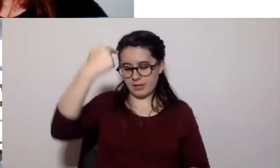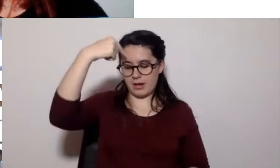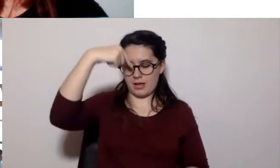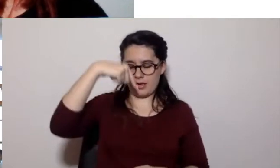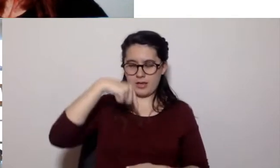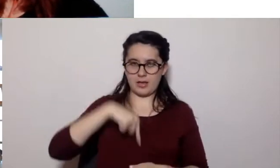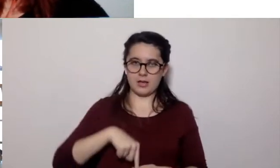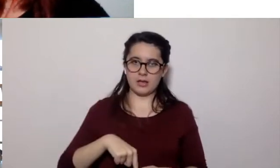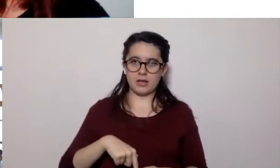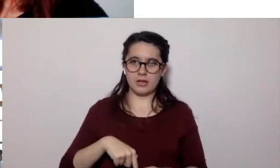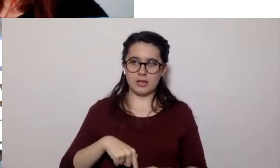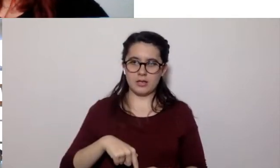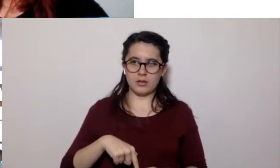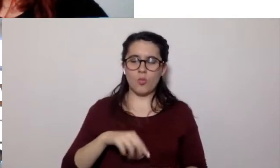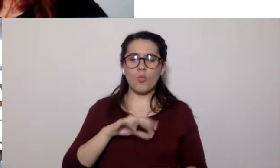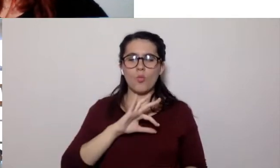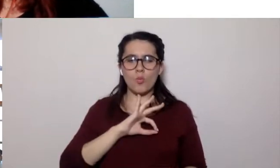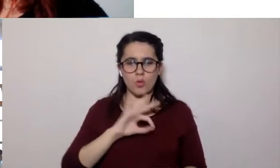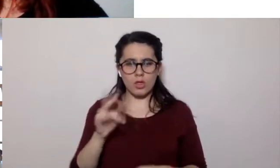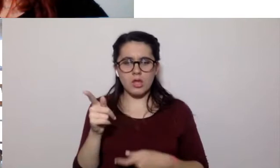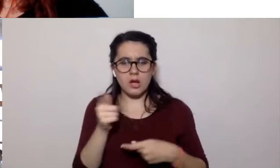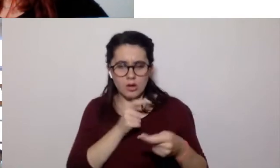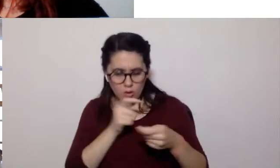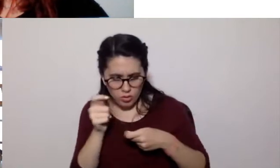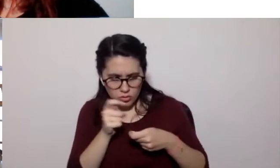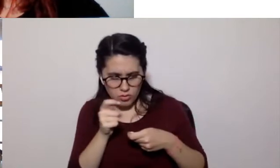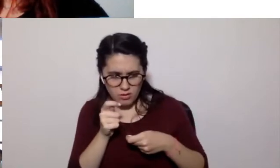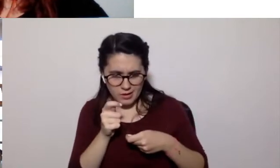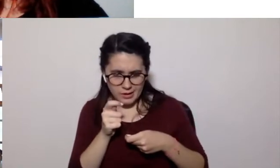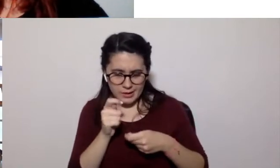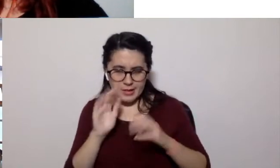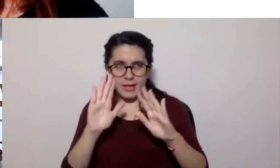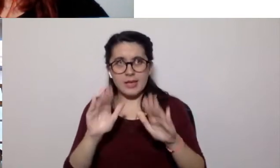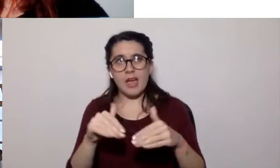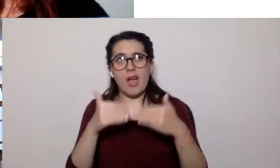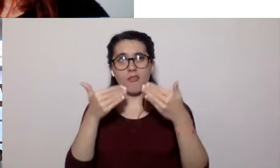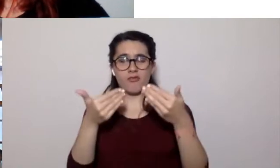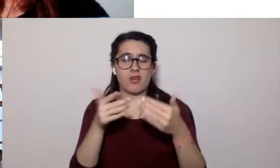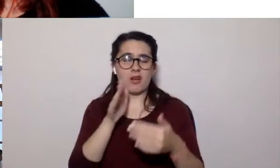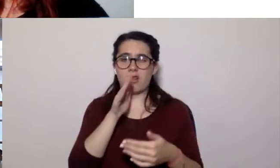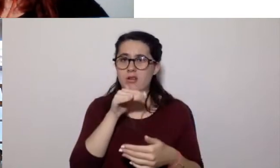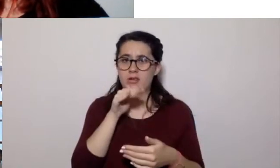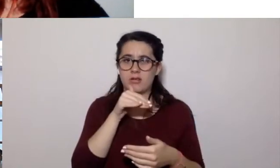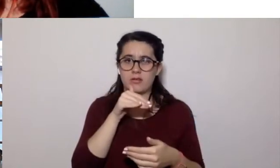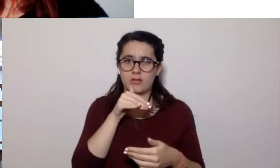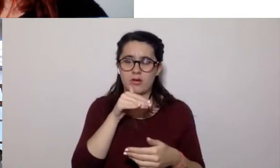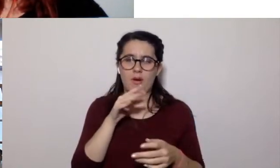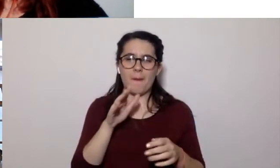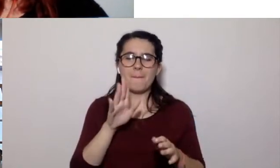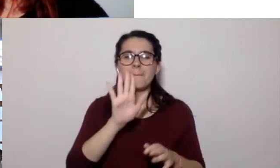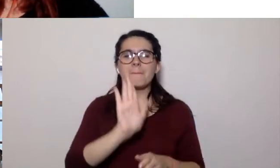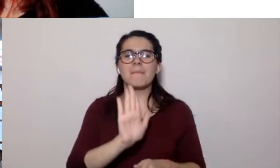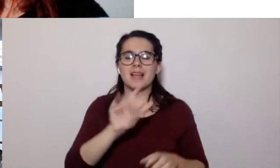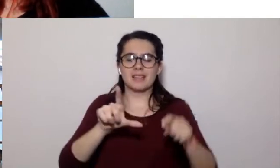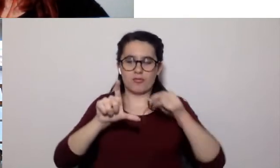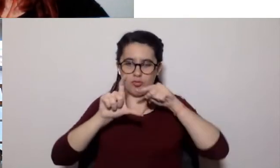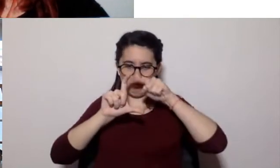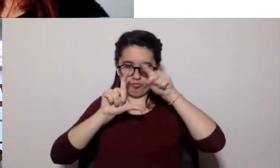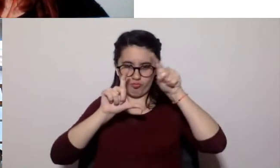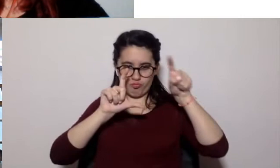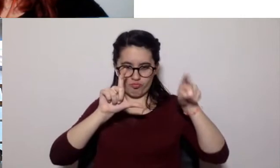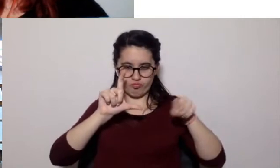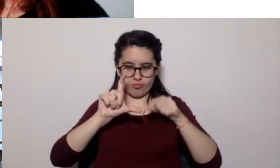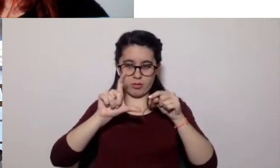están fuera de mi control. Es como un circulito. Adentro del círculo está lo que está dentro de mi